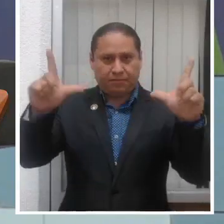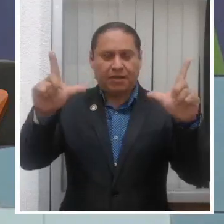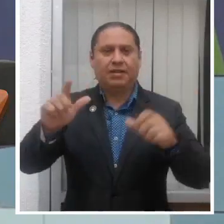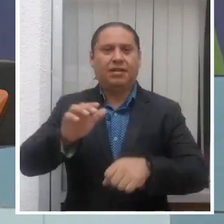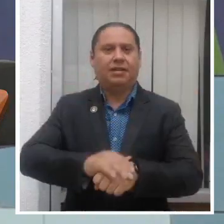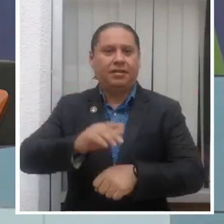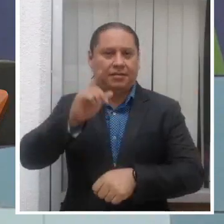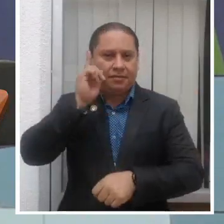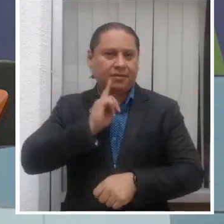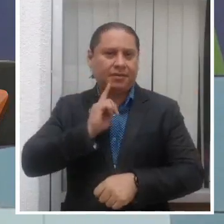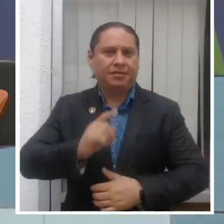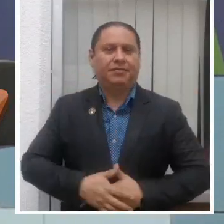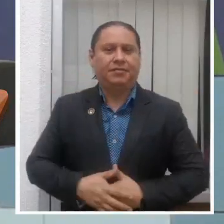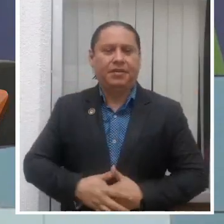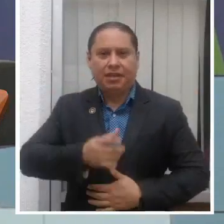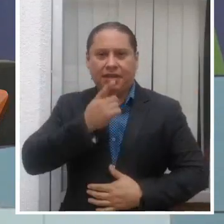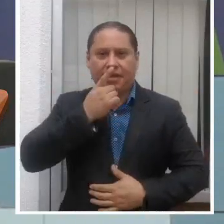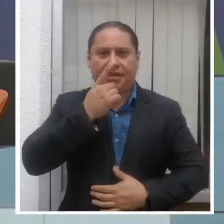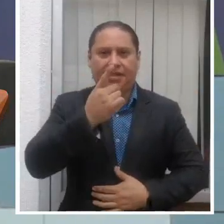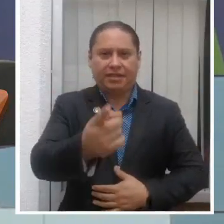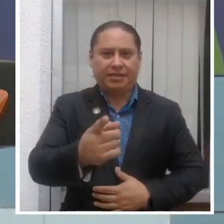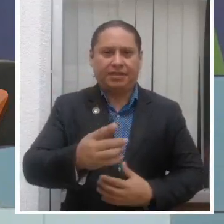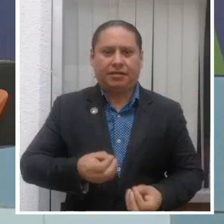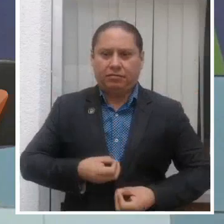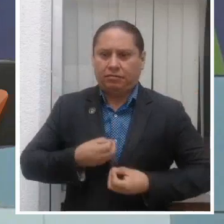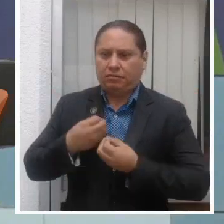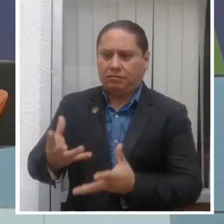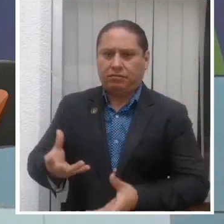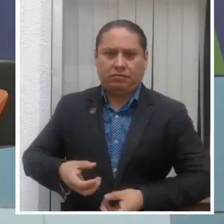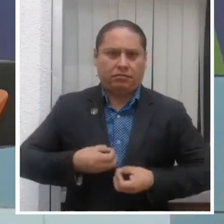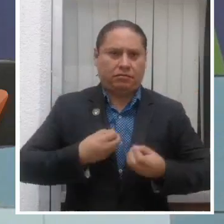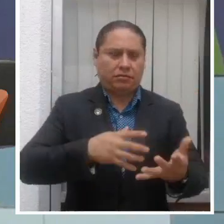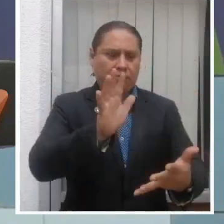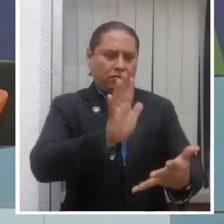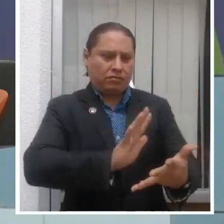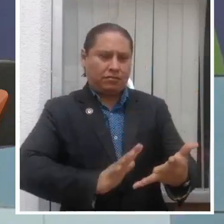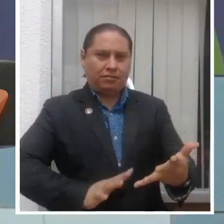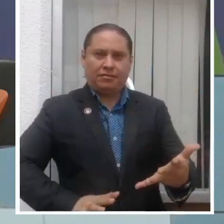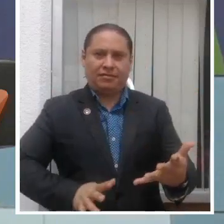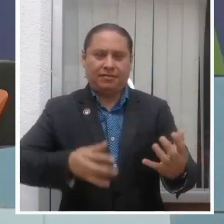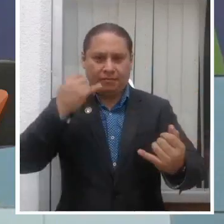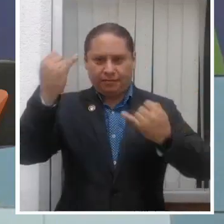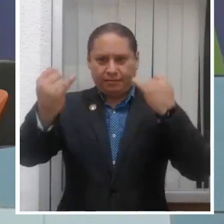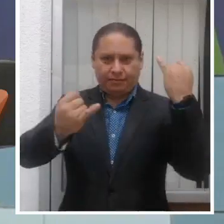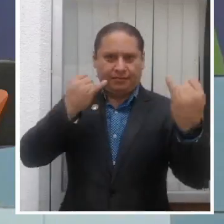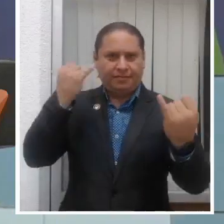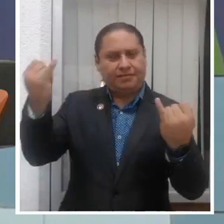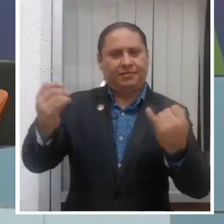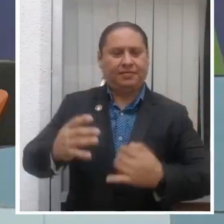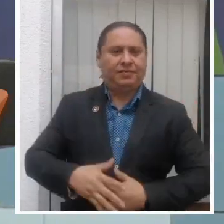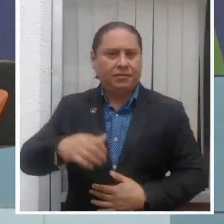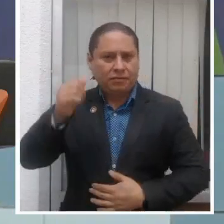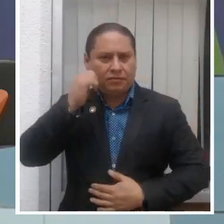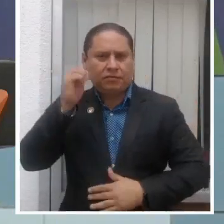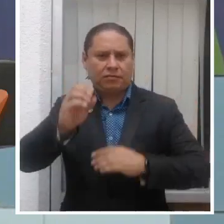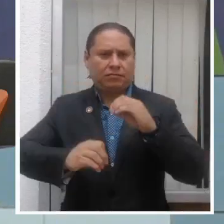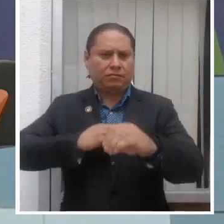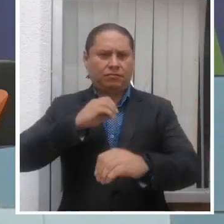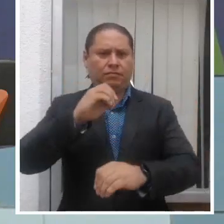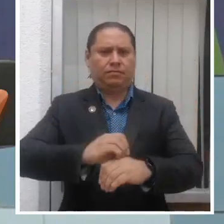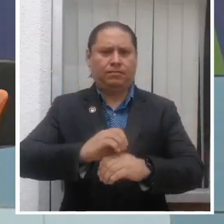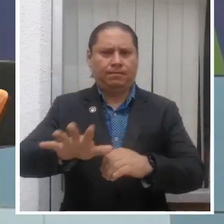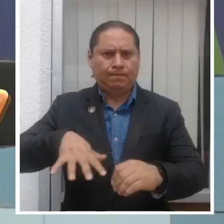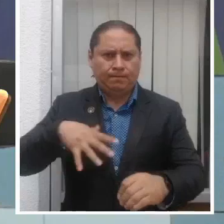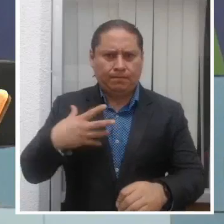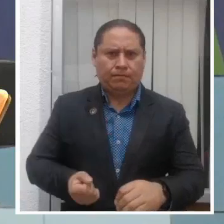amiga. ¿Y qué decir de su contribución a la literatura chiapaneca, empleando siempre sus esfuerzos